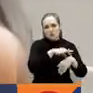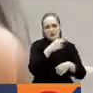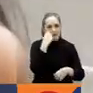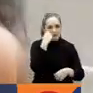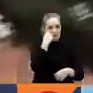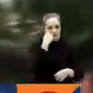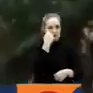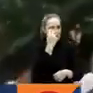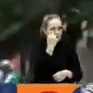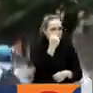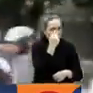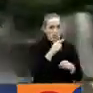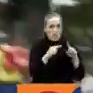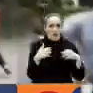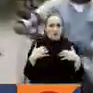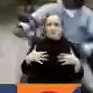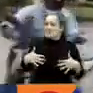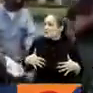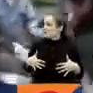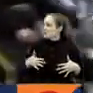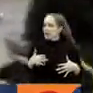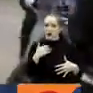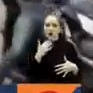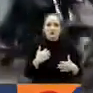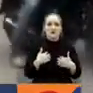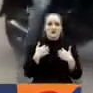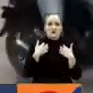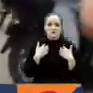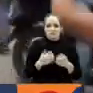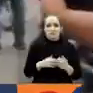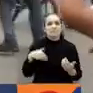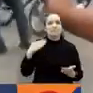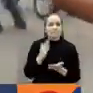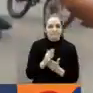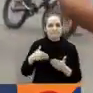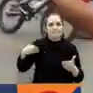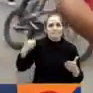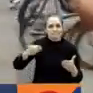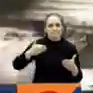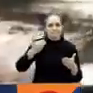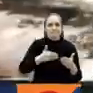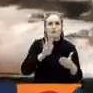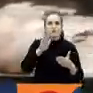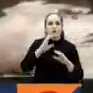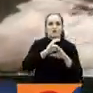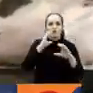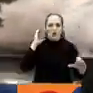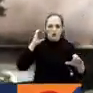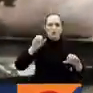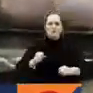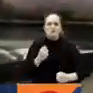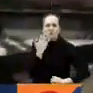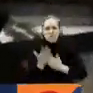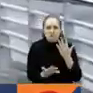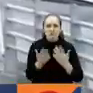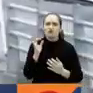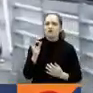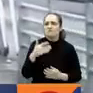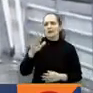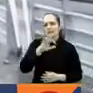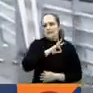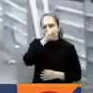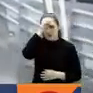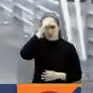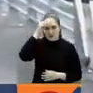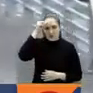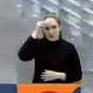uno mucho nervio. Fue uno de los tantos casos que vienen ocurriendo cuando los buses del sistema son atacados, sobre todo los fines de semana. Según